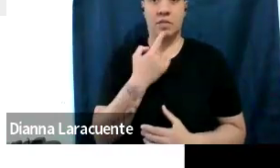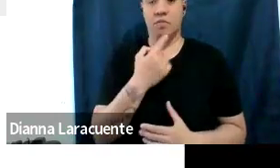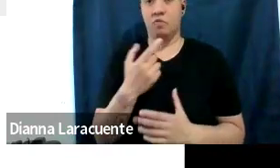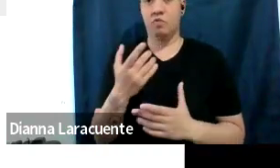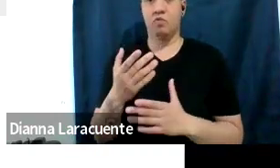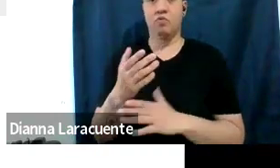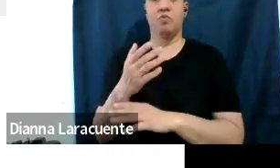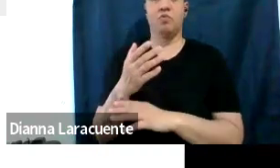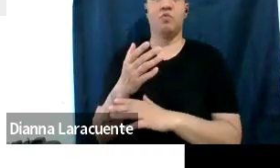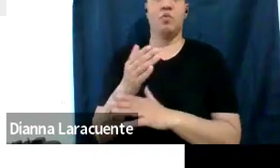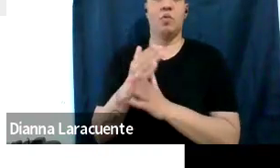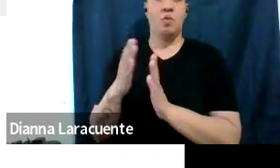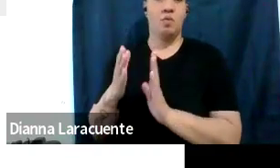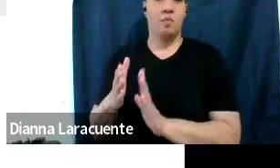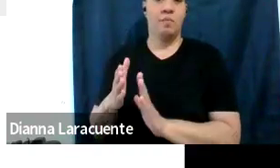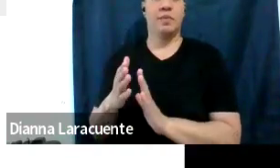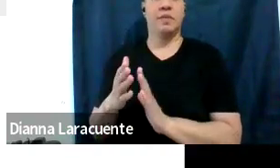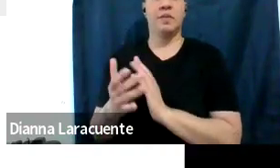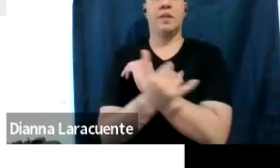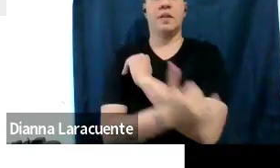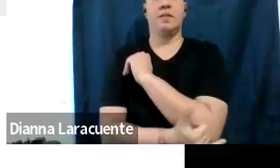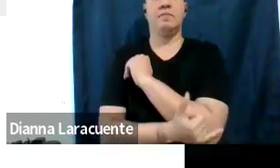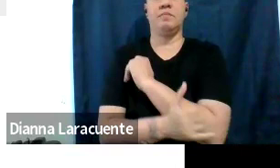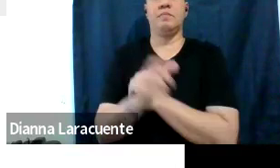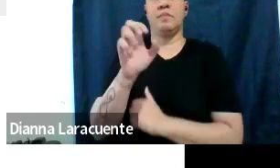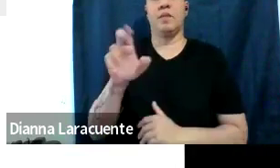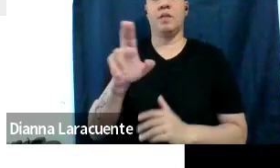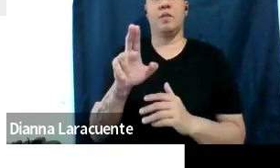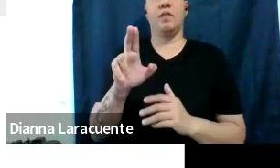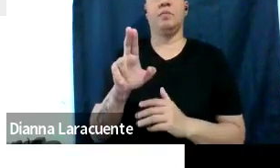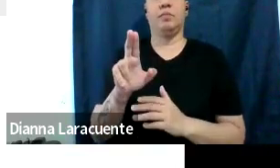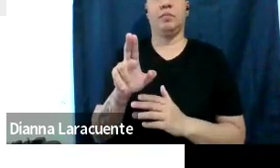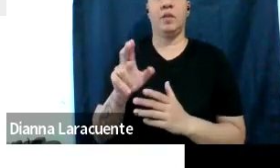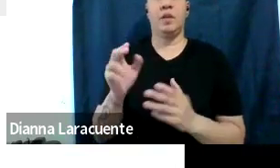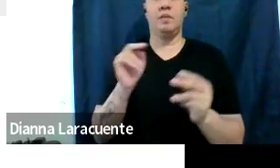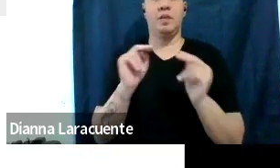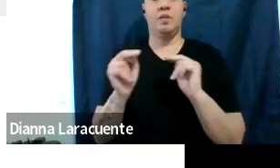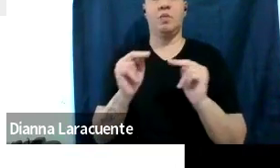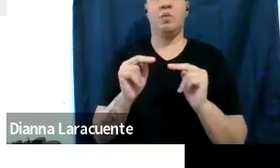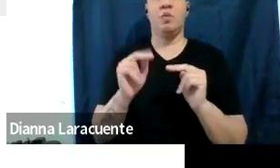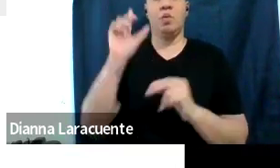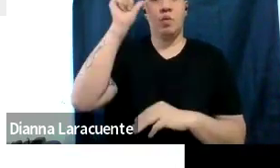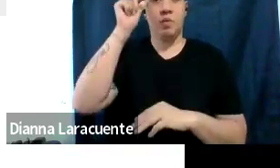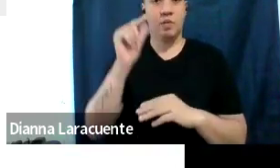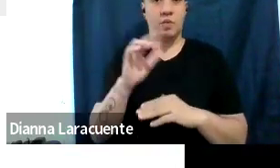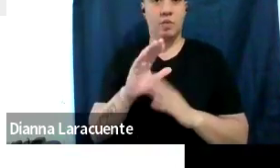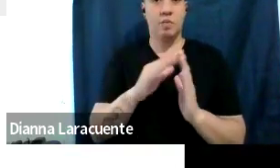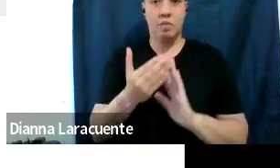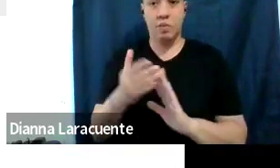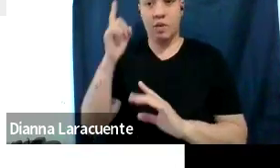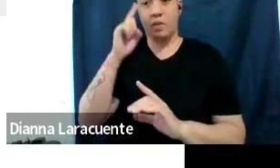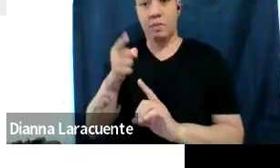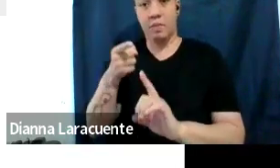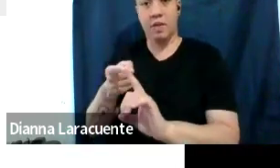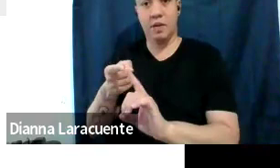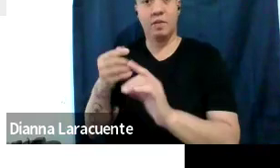que los Estados Unidos, el país de la libertad, iba a regatearle su derecho a construir un gobierno del pueblo por el pueblo y para el pueblo de